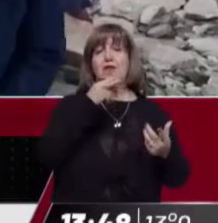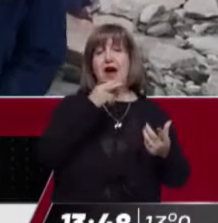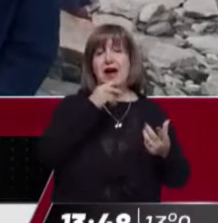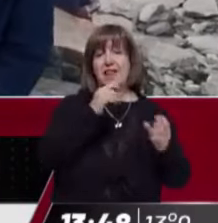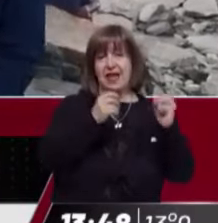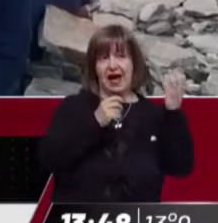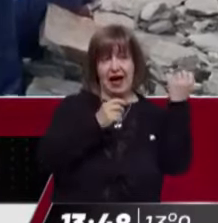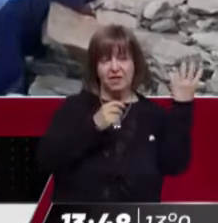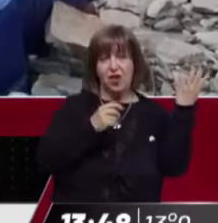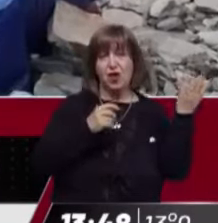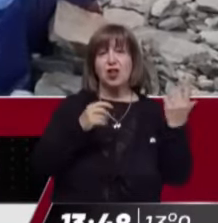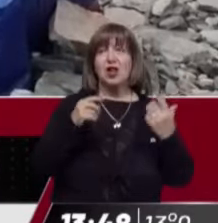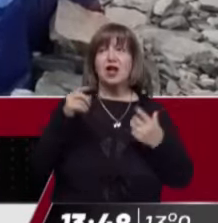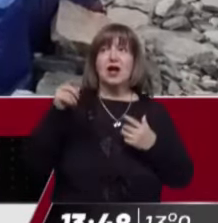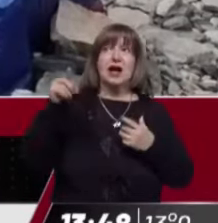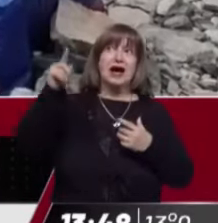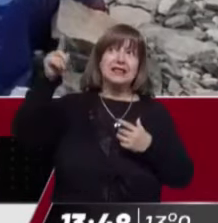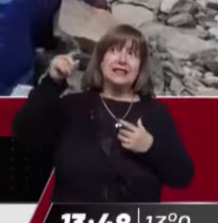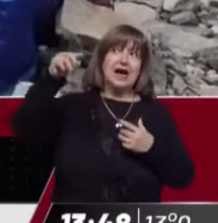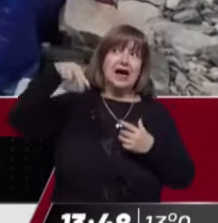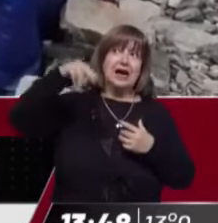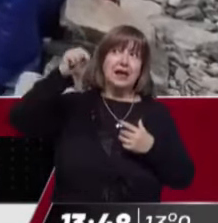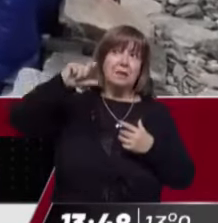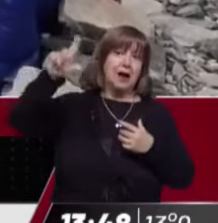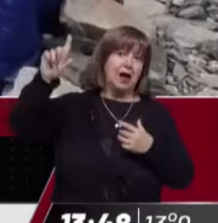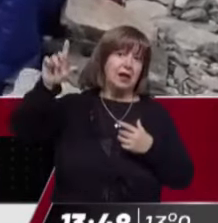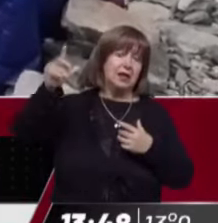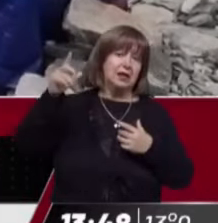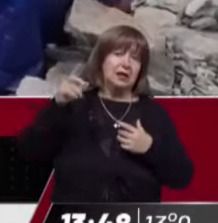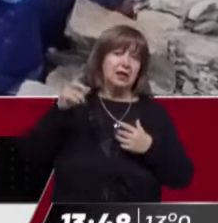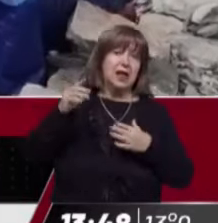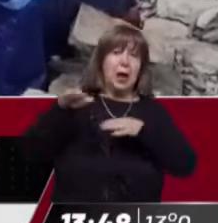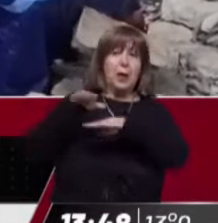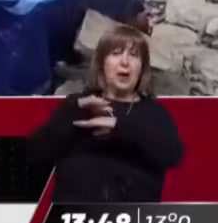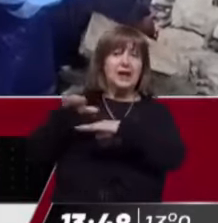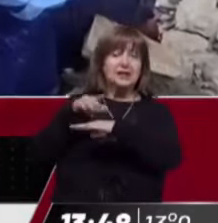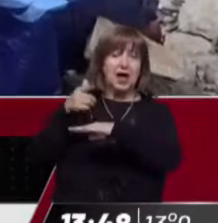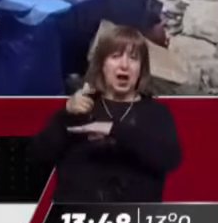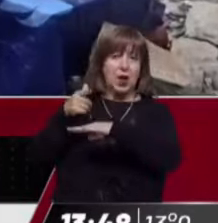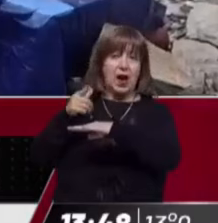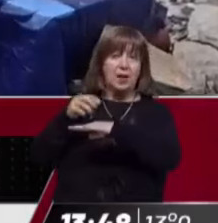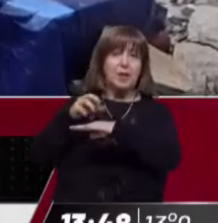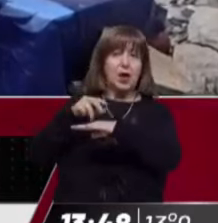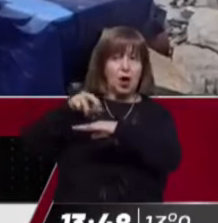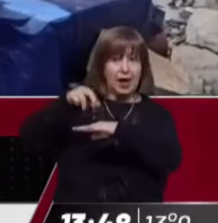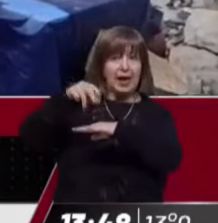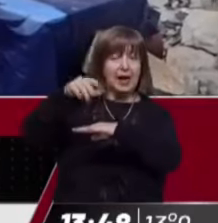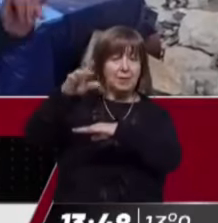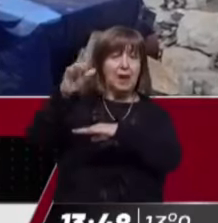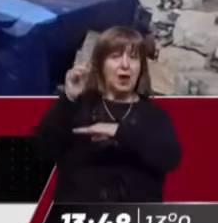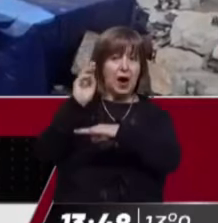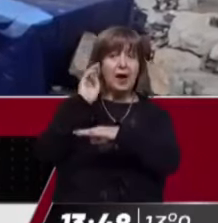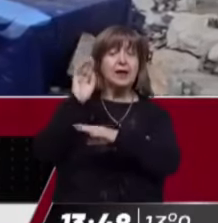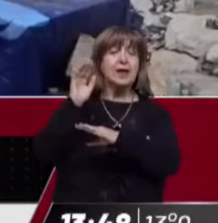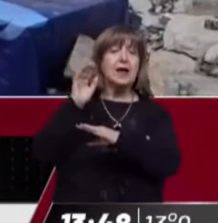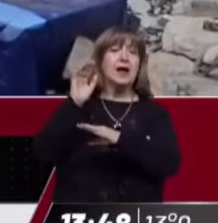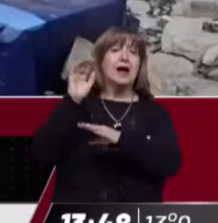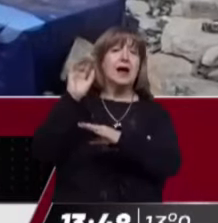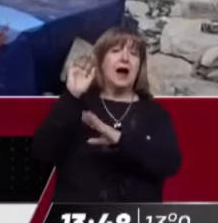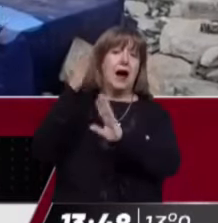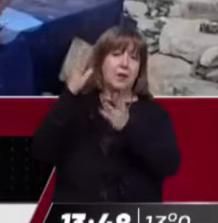arbolitos, y acá como que sí, allá pasa lo mismo, como que sí, en la base no, pero en el camino vas viendo un montón